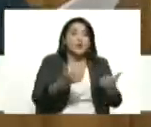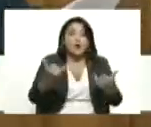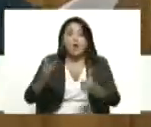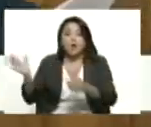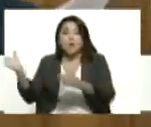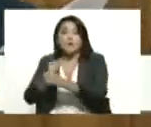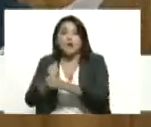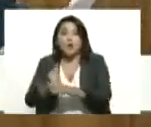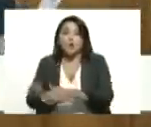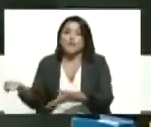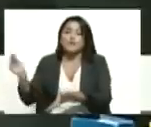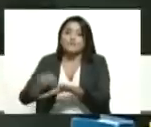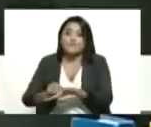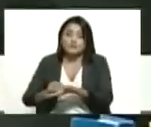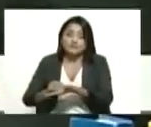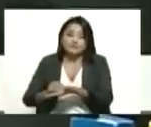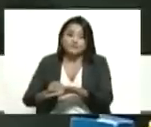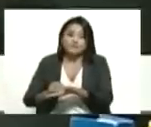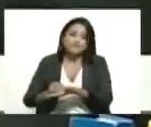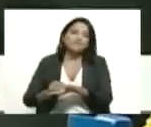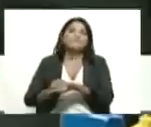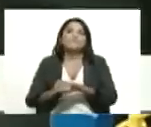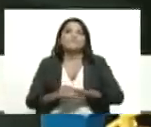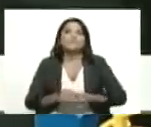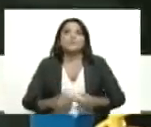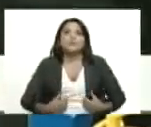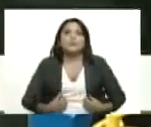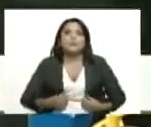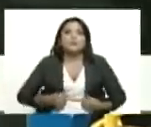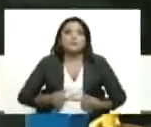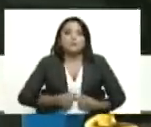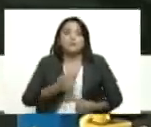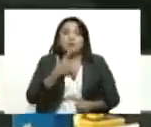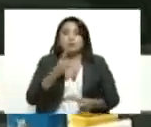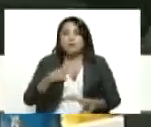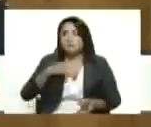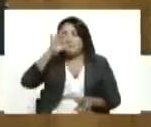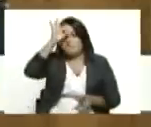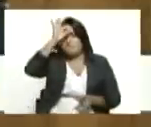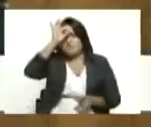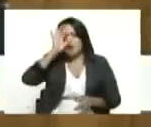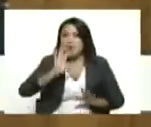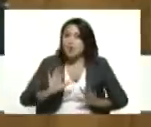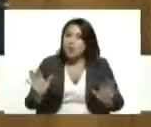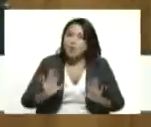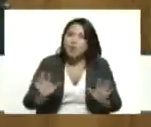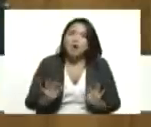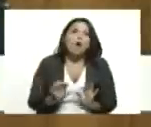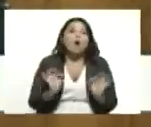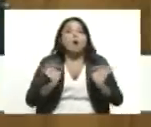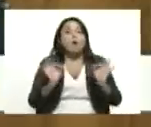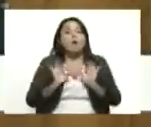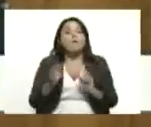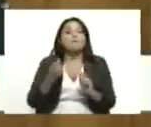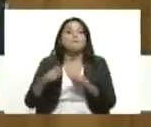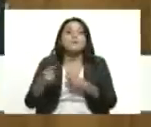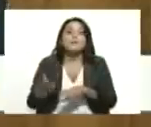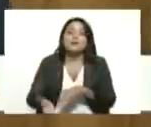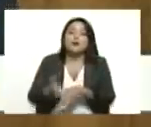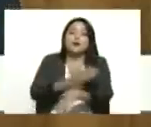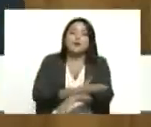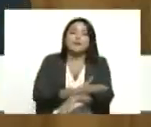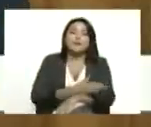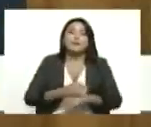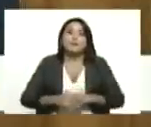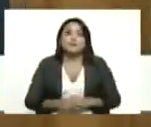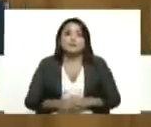que nadie sabe quién los tiene ahora, no vayan a decir no sabía, de la venta anticipada de bienes,